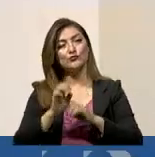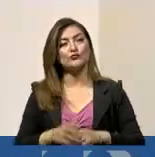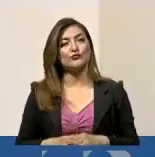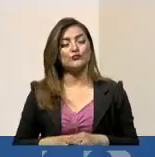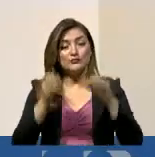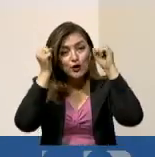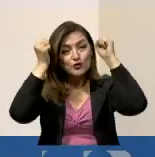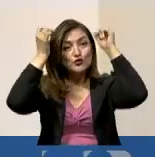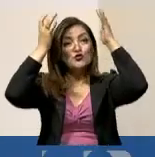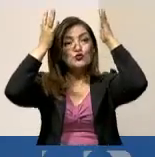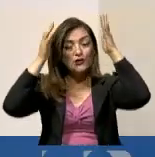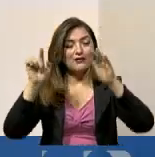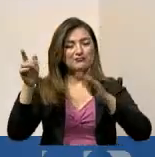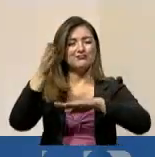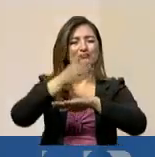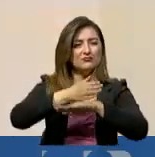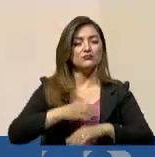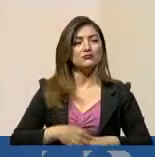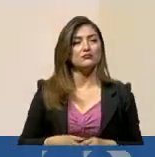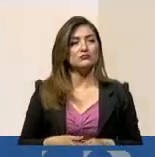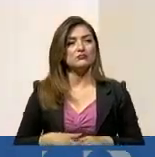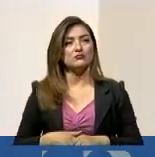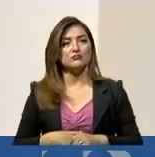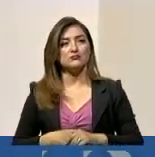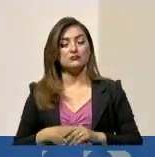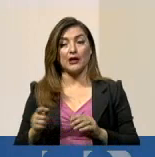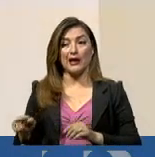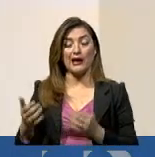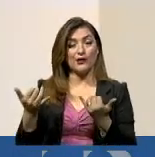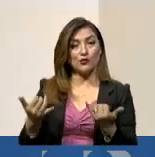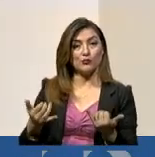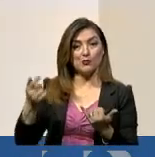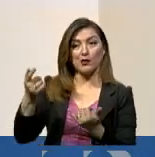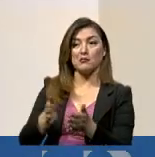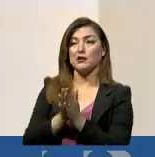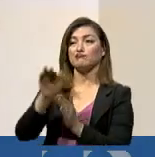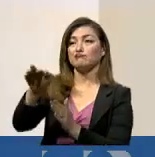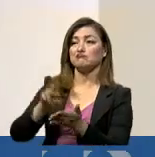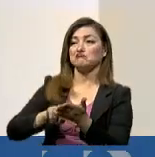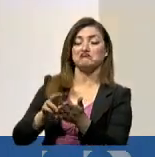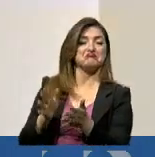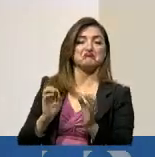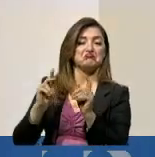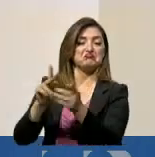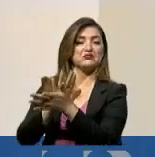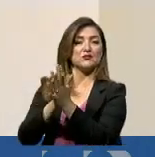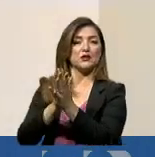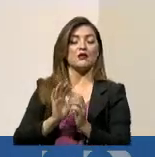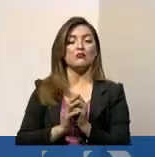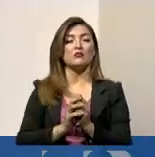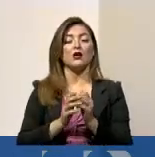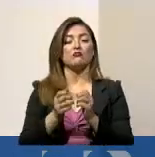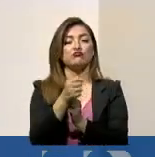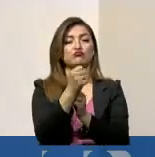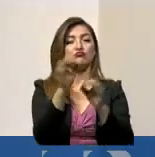alcalde Yunda. Al alcalde no hemos tenido la oportunidad de que nos dé una reunión, flota eléctrica, eso no.